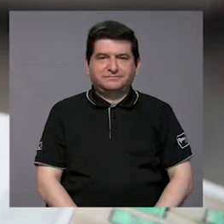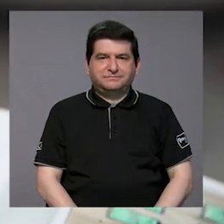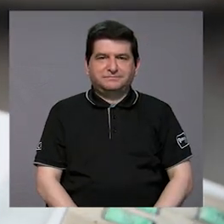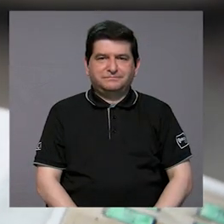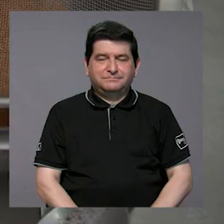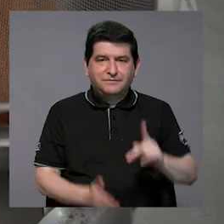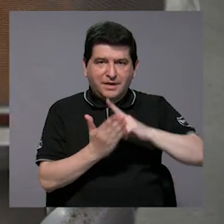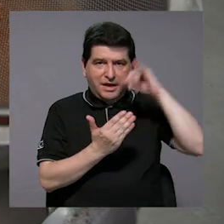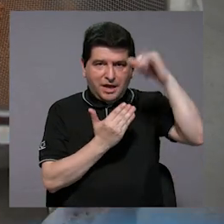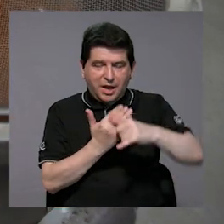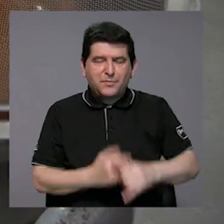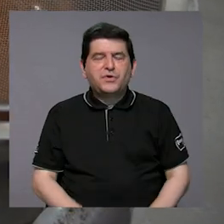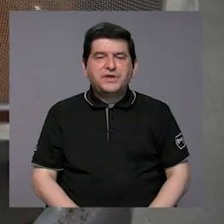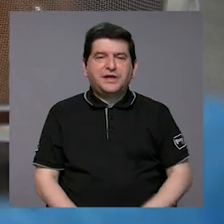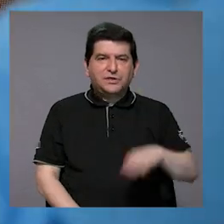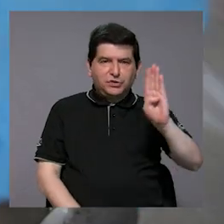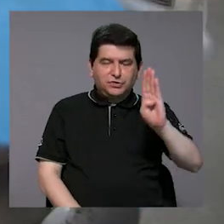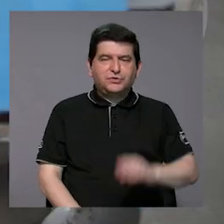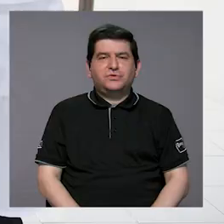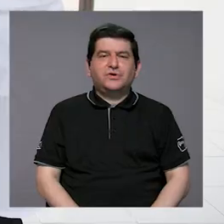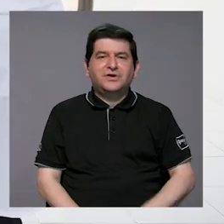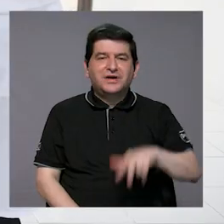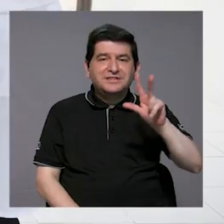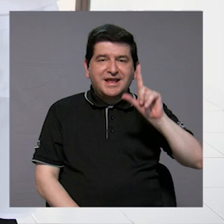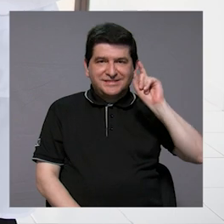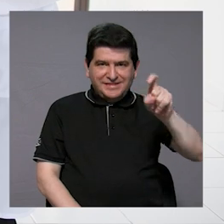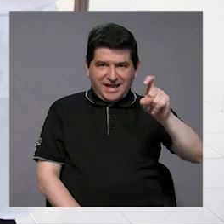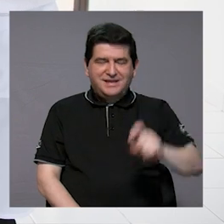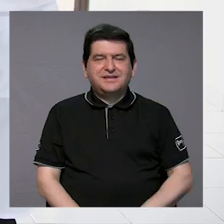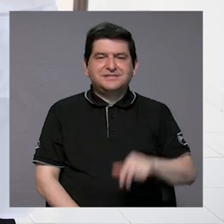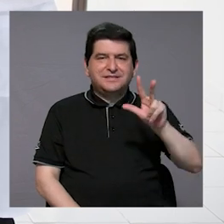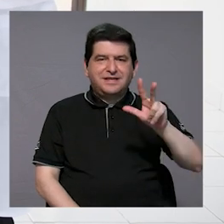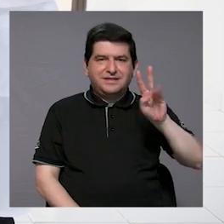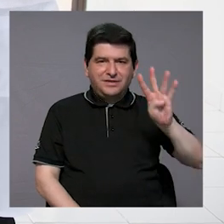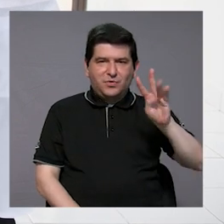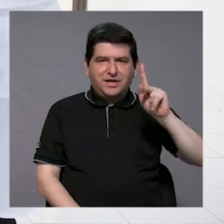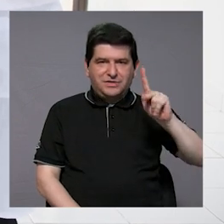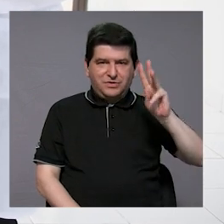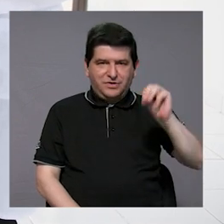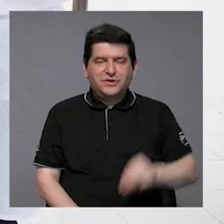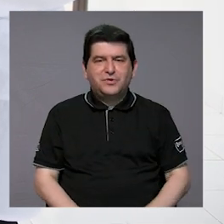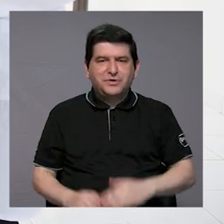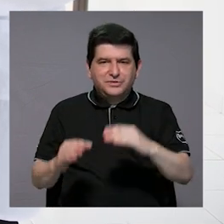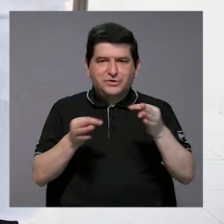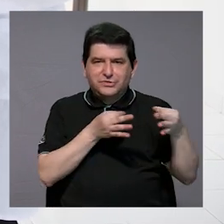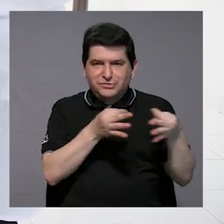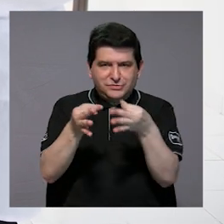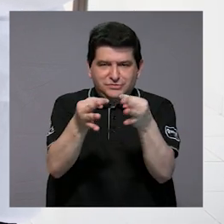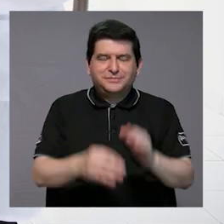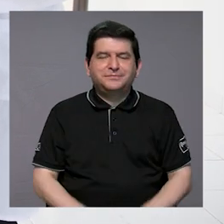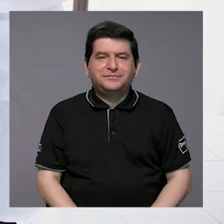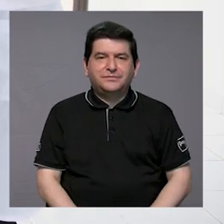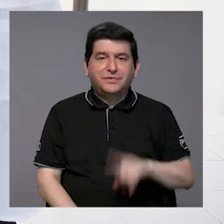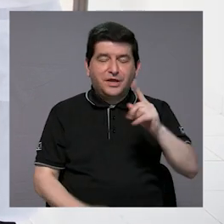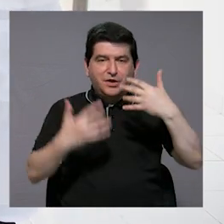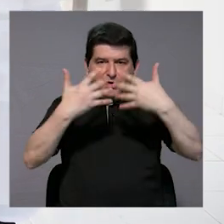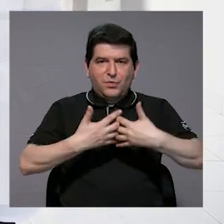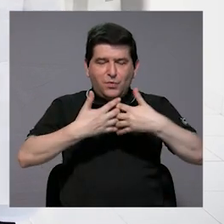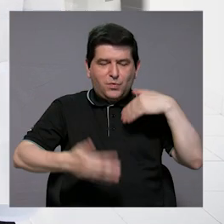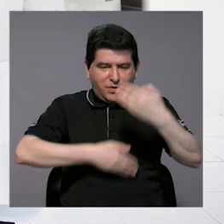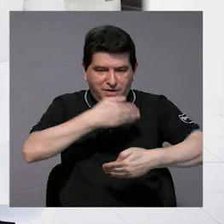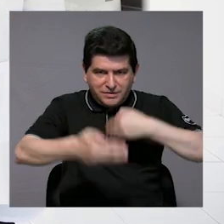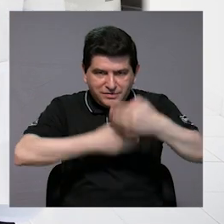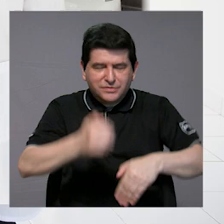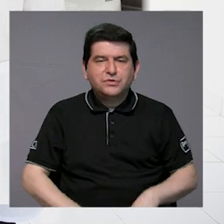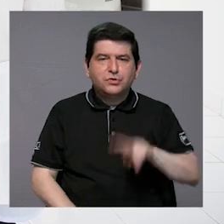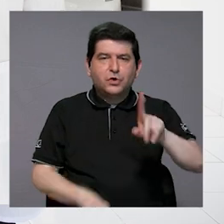es Cita Collab. El proyecto BioCric se ubica en 3X, a 34 kilómetros de la ciudad de Turrialba. Allí, en